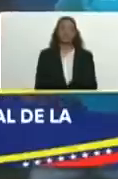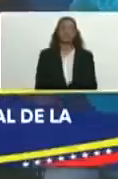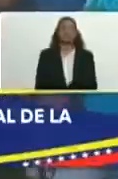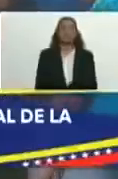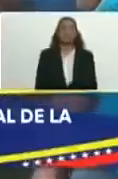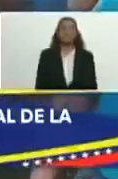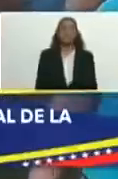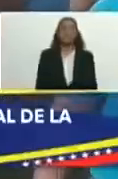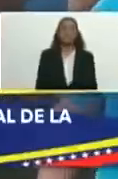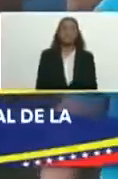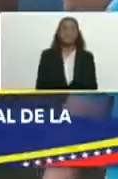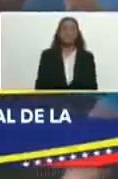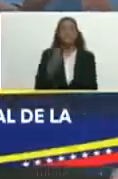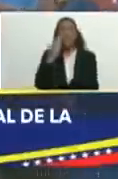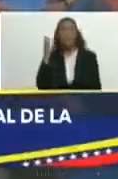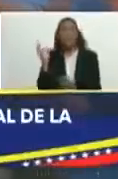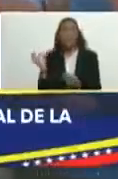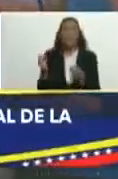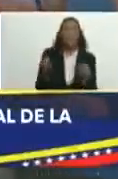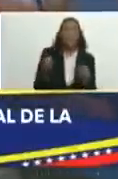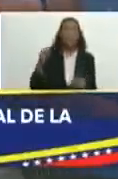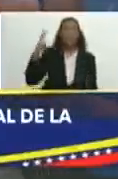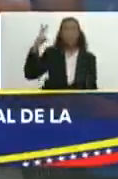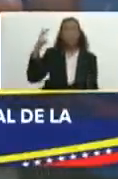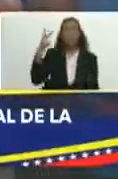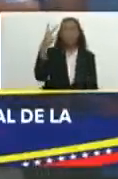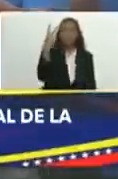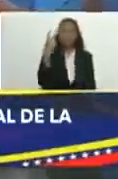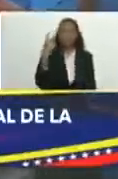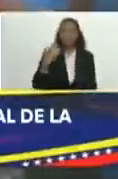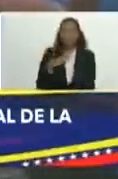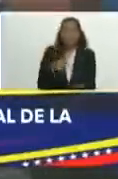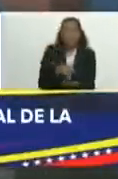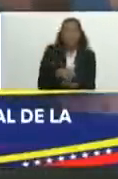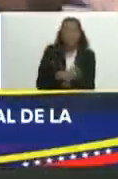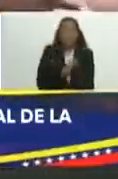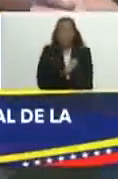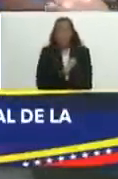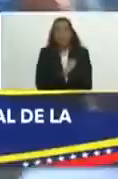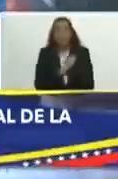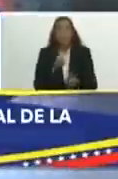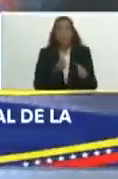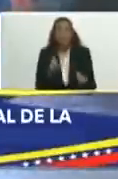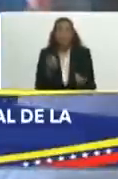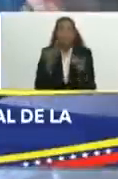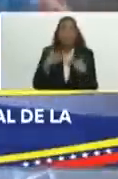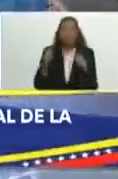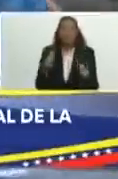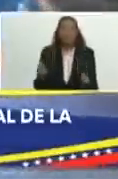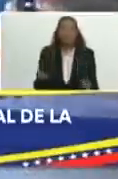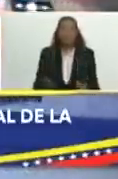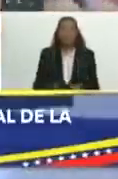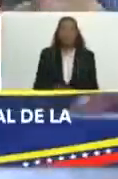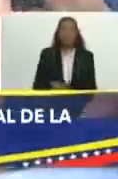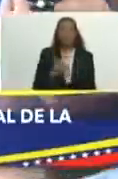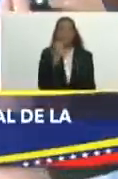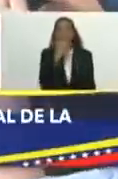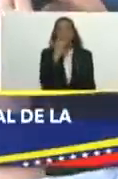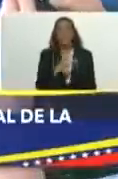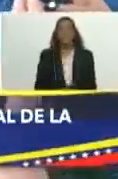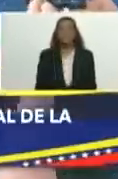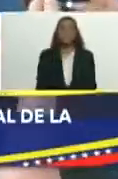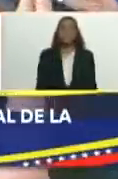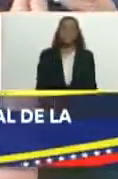Está apuntando para allá. Está nervioso, vale. Dale, dale. Eso